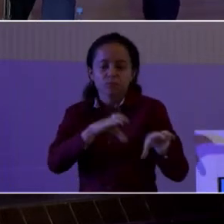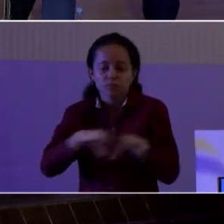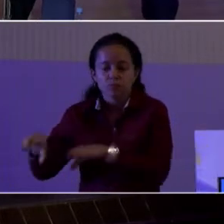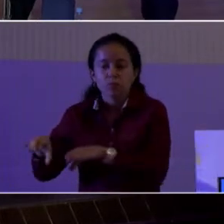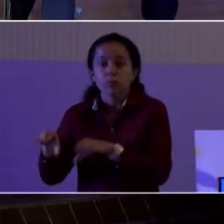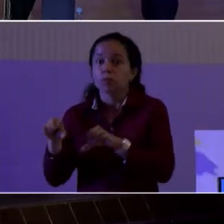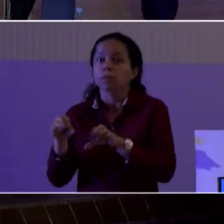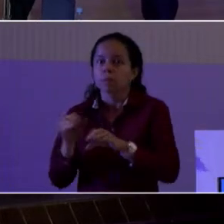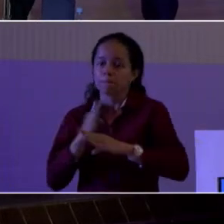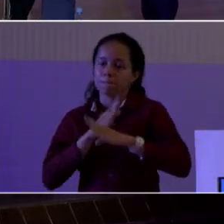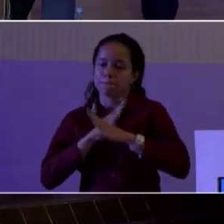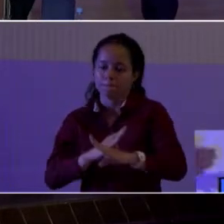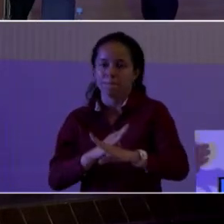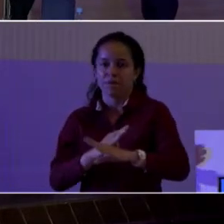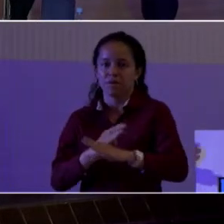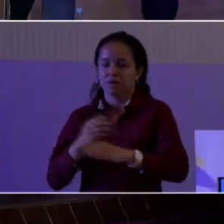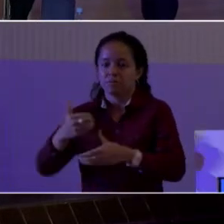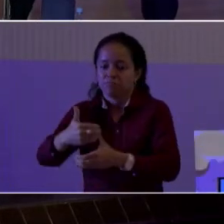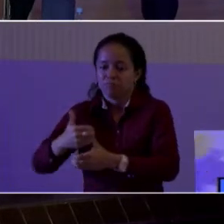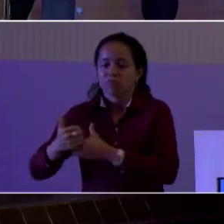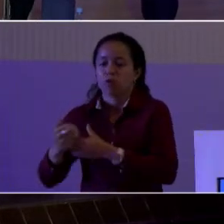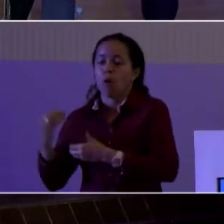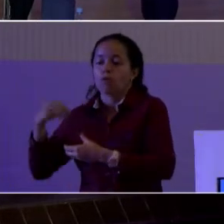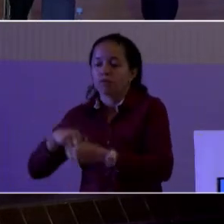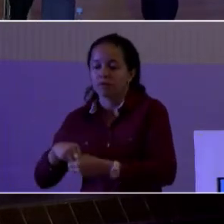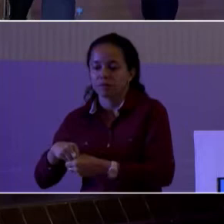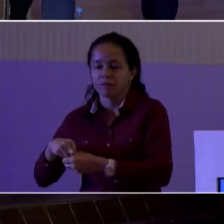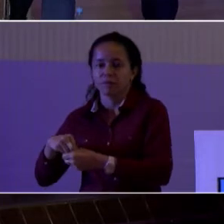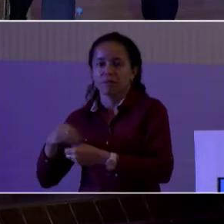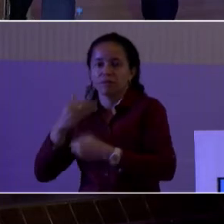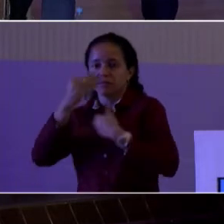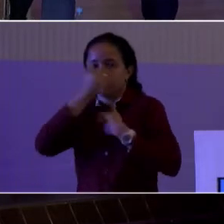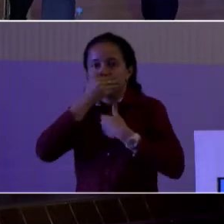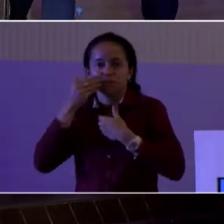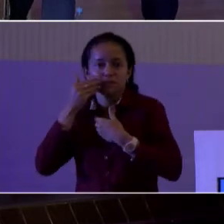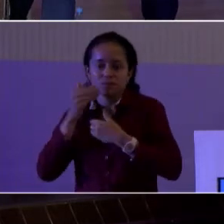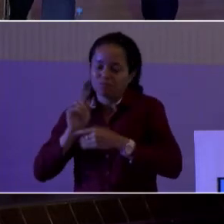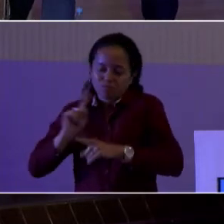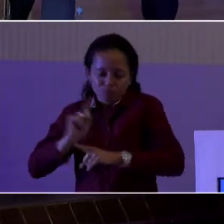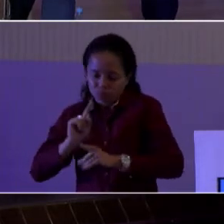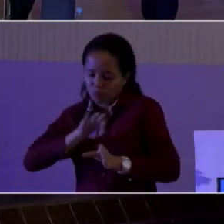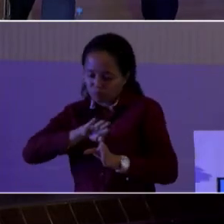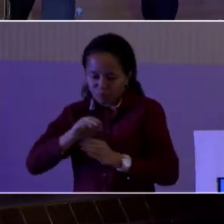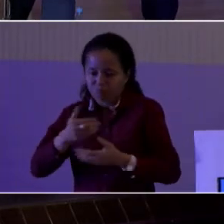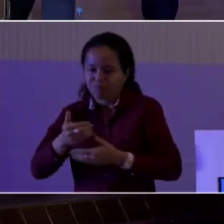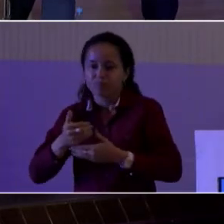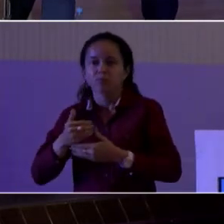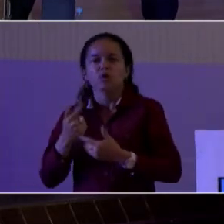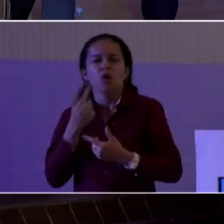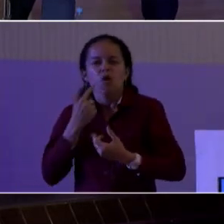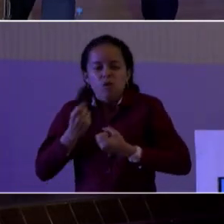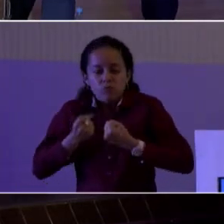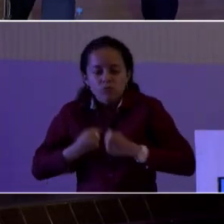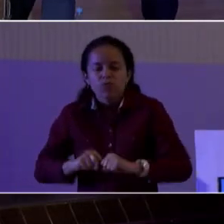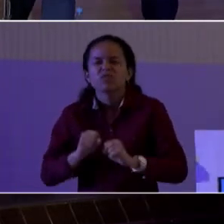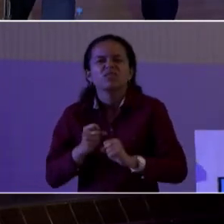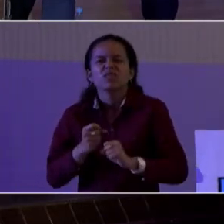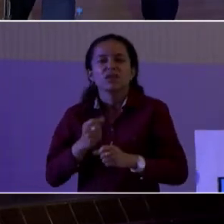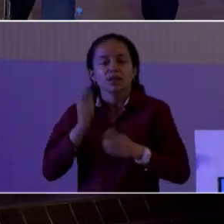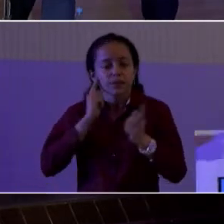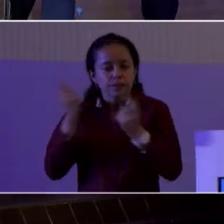ayude a prevenir el reclutamiento. La prevención temprana, que consiste en impulsar